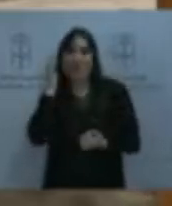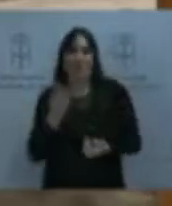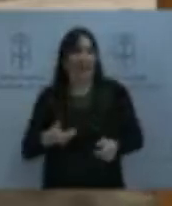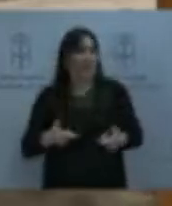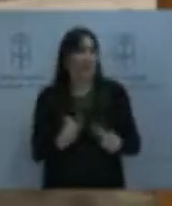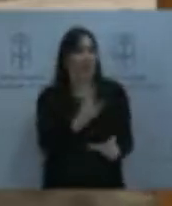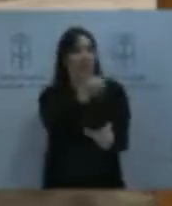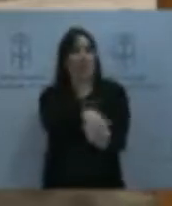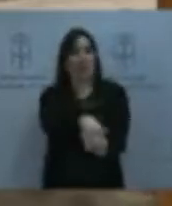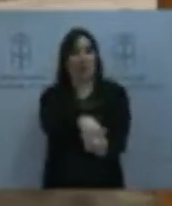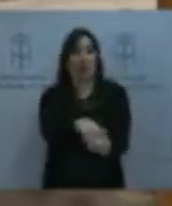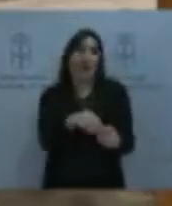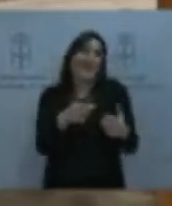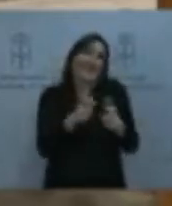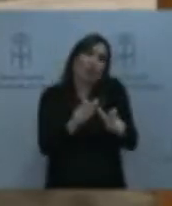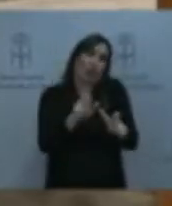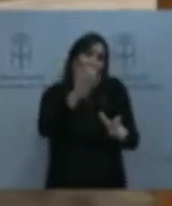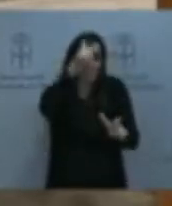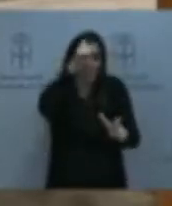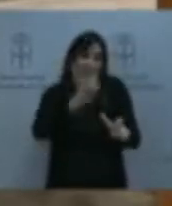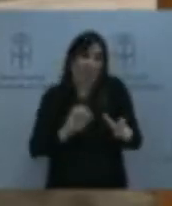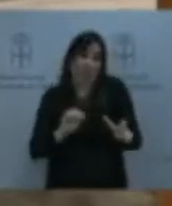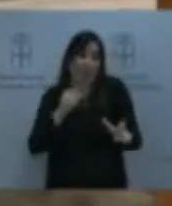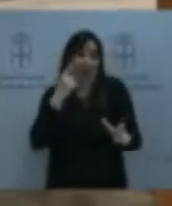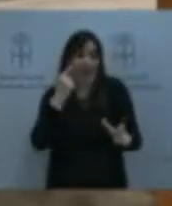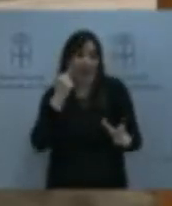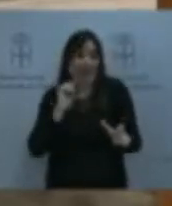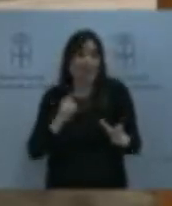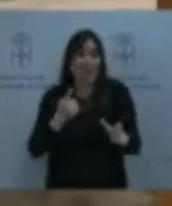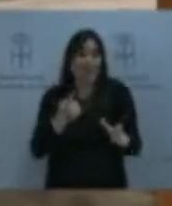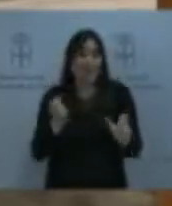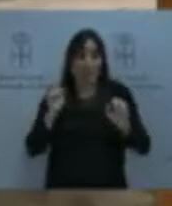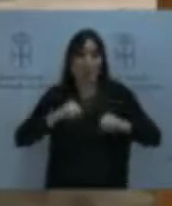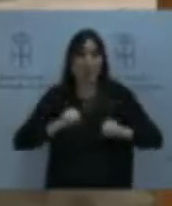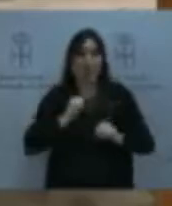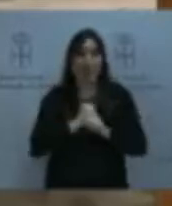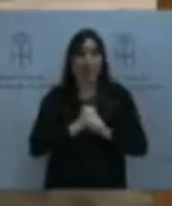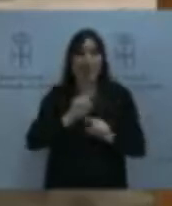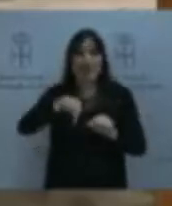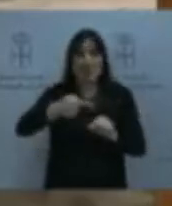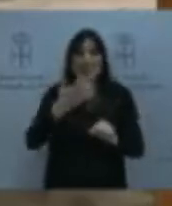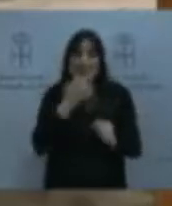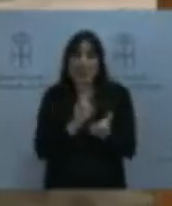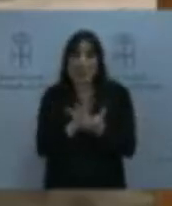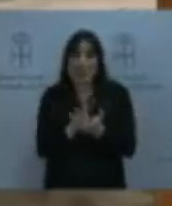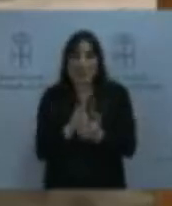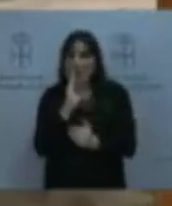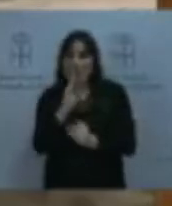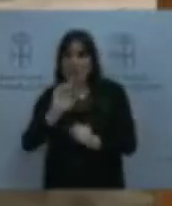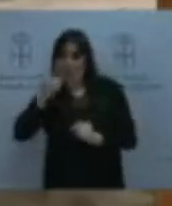derechos consolidados por convenios laborales, si al final resulta que son las primeras en que salen fuera. Esas son las puertas giratorias de la